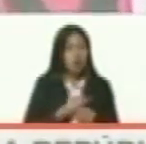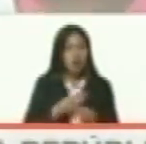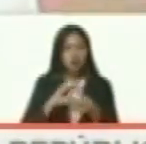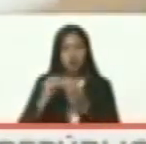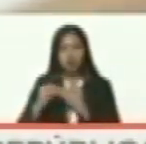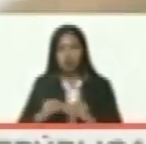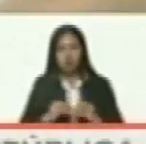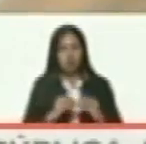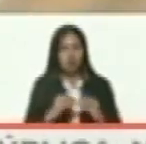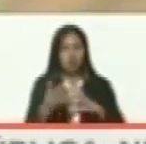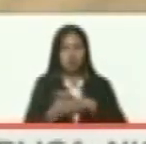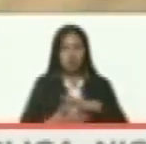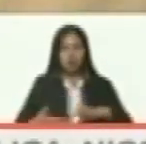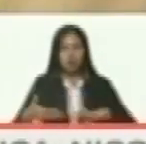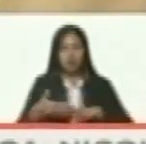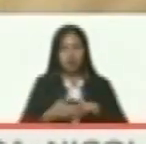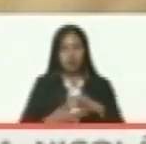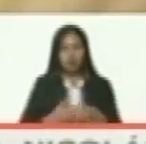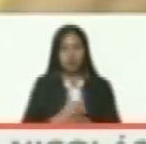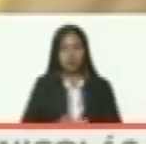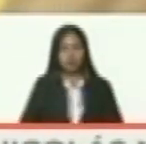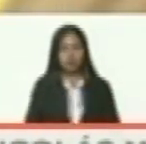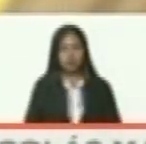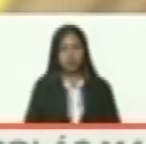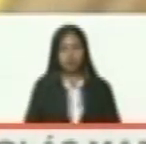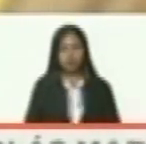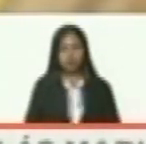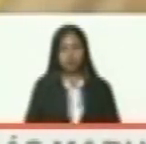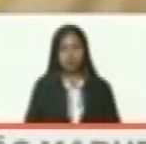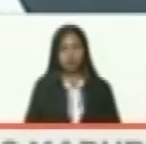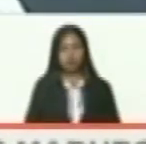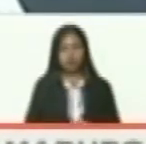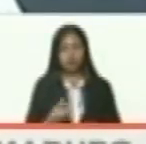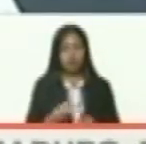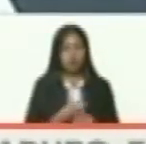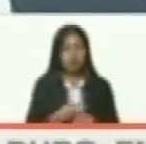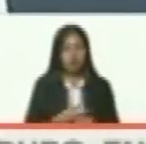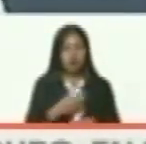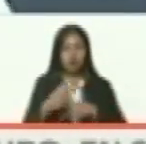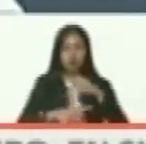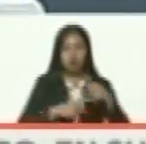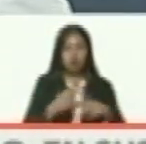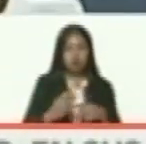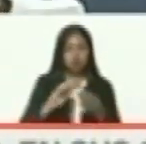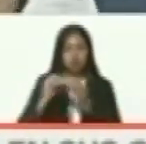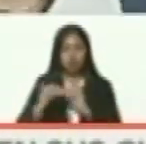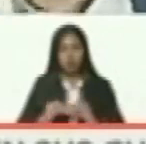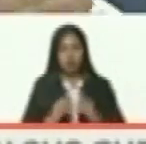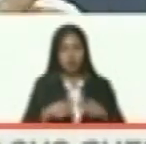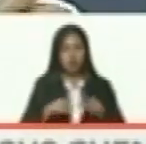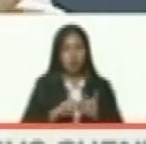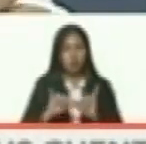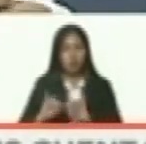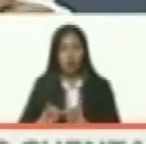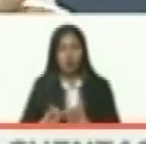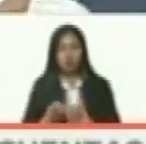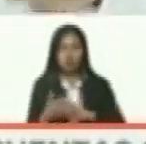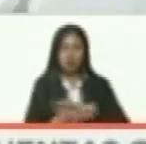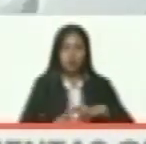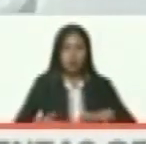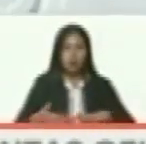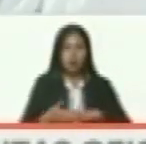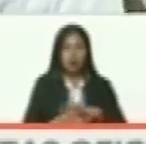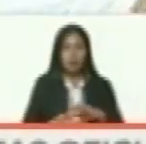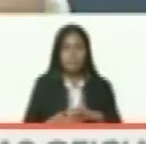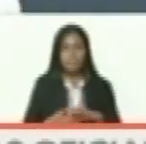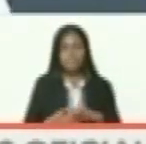regular este conflicto, para buscar un proceso de regularización del conflicto